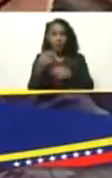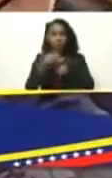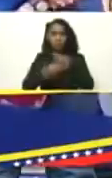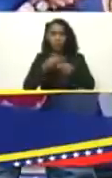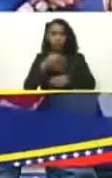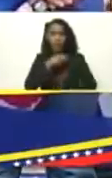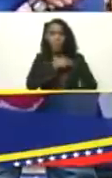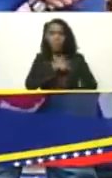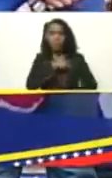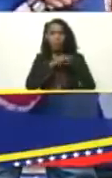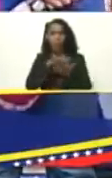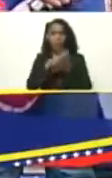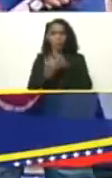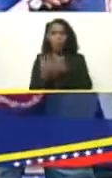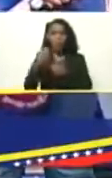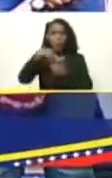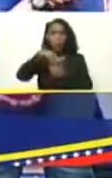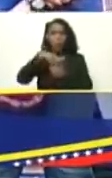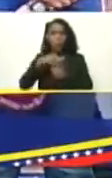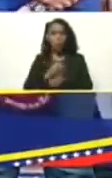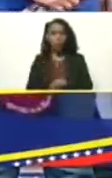misión Barrio Adentro.